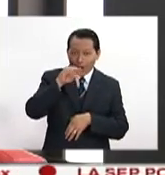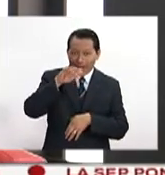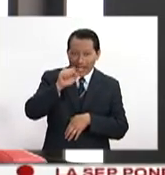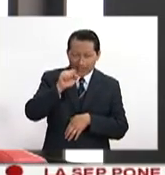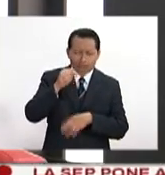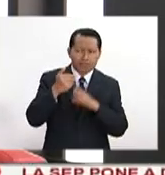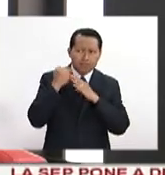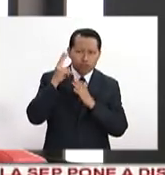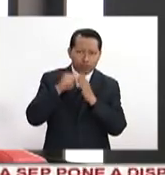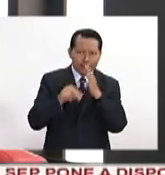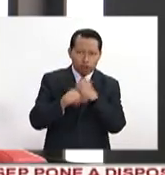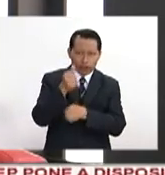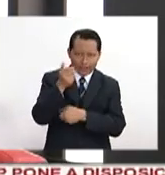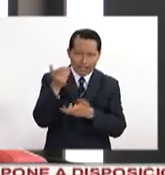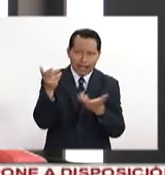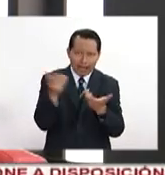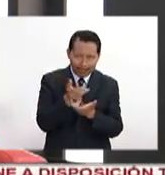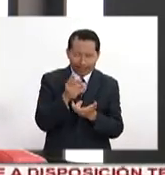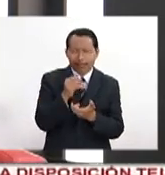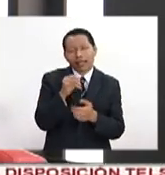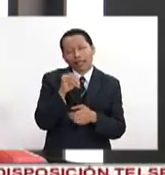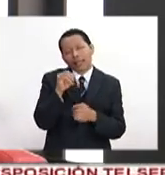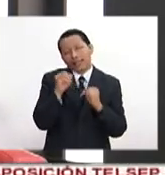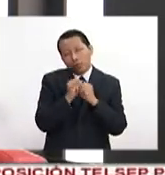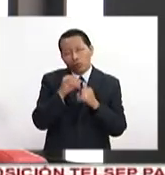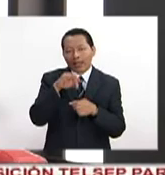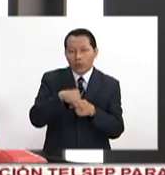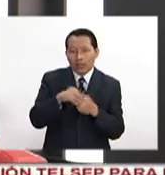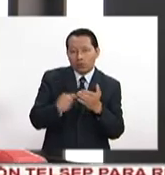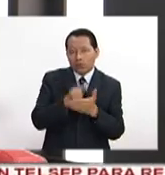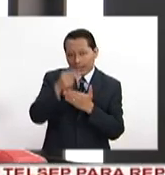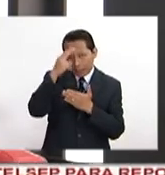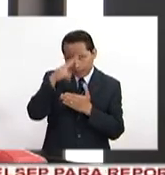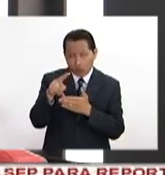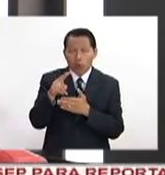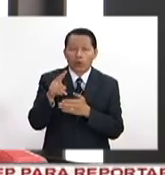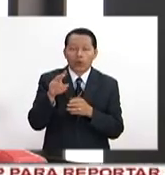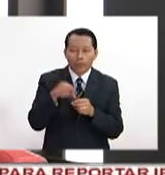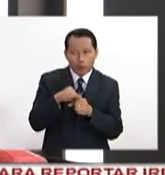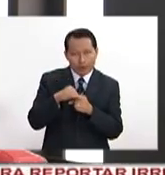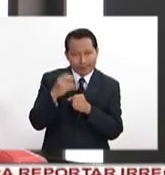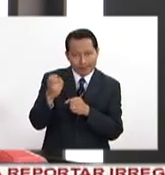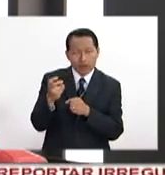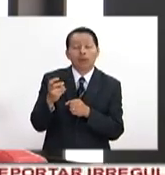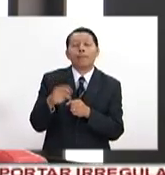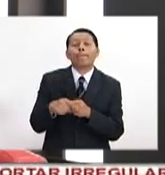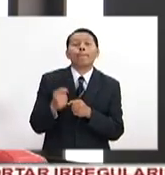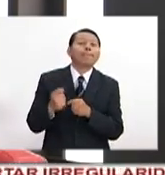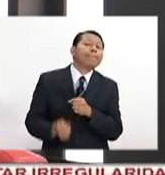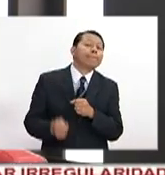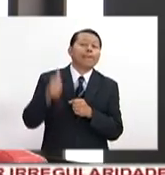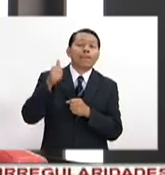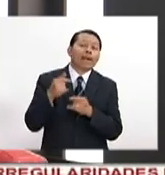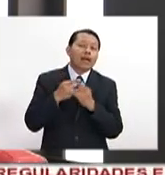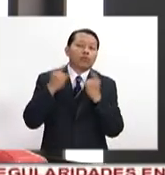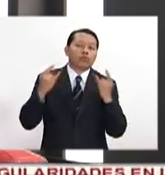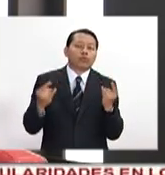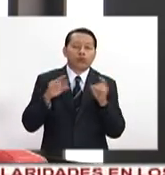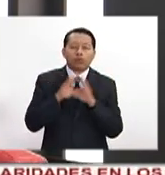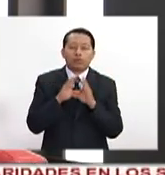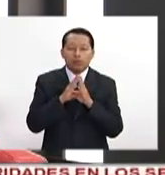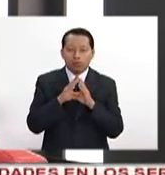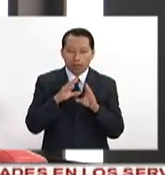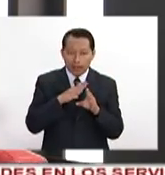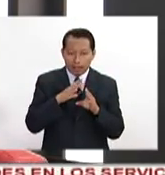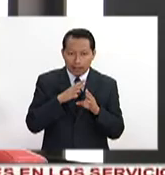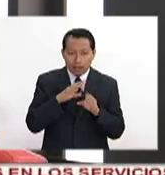consulta desde el 2011 se lleva a cabo en el Instituto Electoral de la Ciudad de México, la organiza y la Ciudad de México vota por ella. Pero por primera vez en la historia se va a llevar una